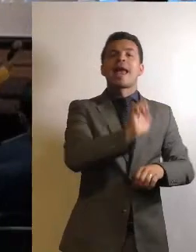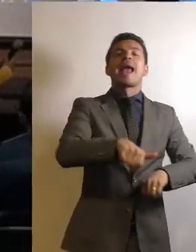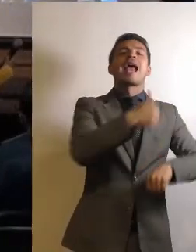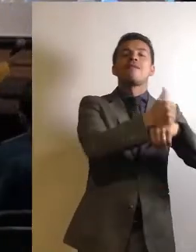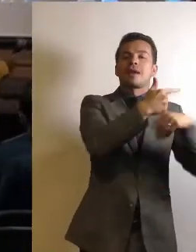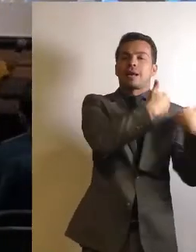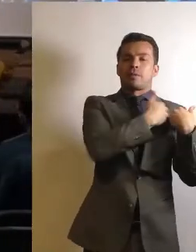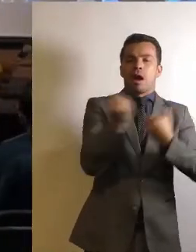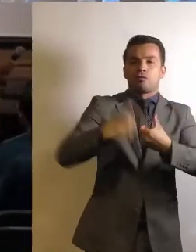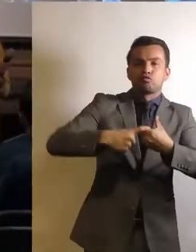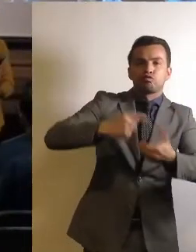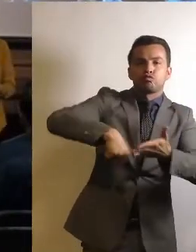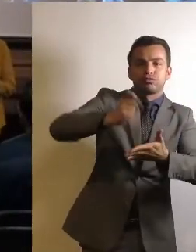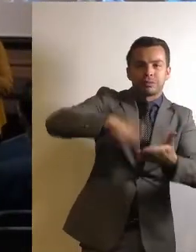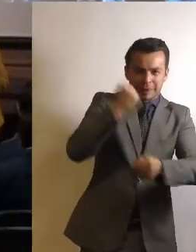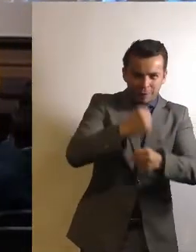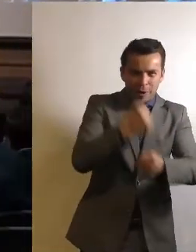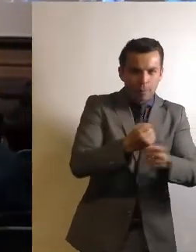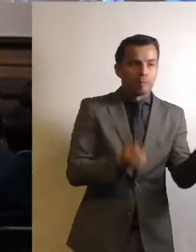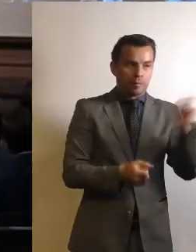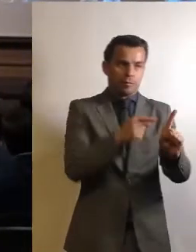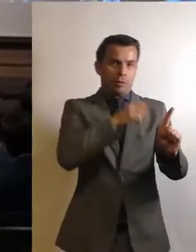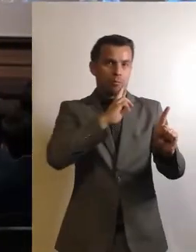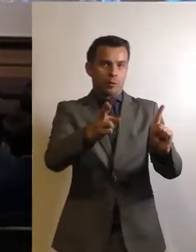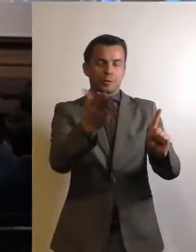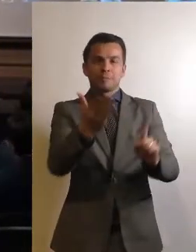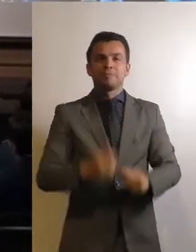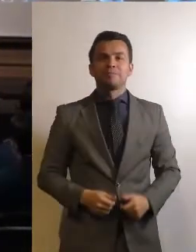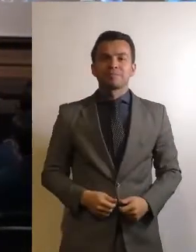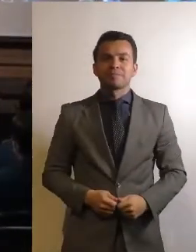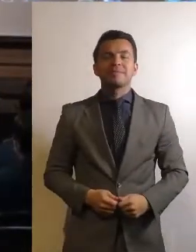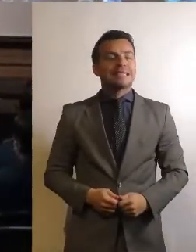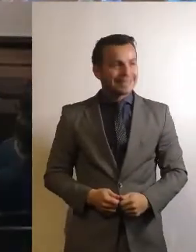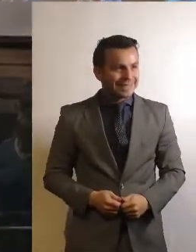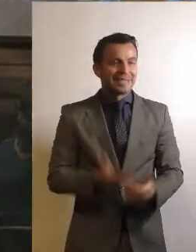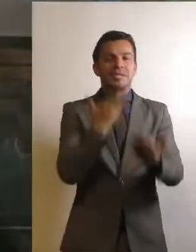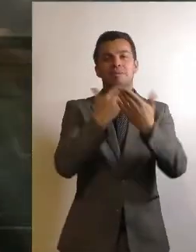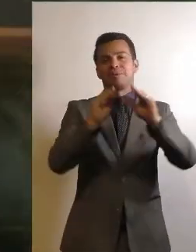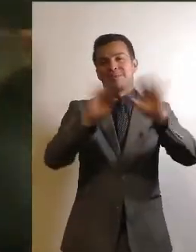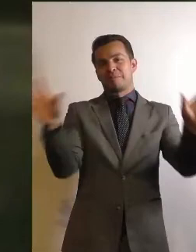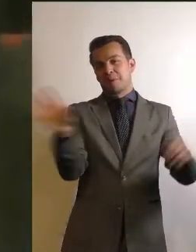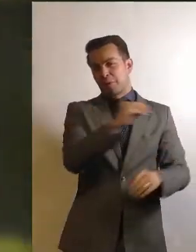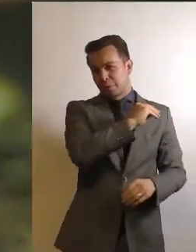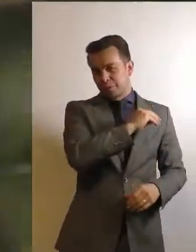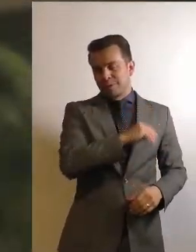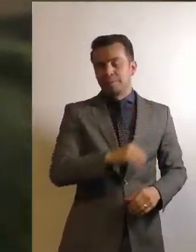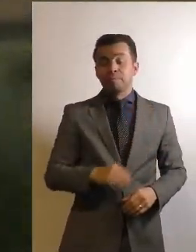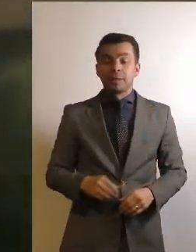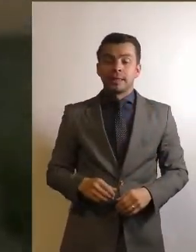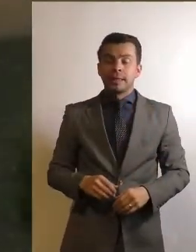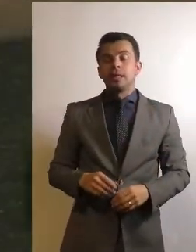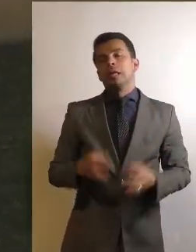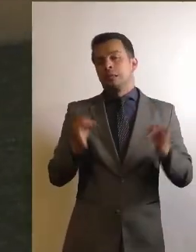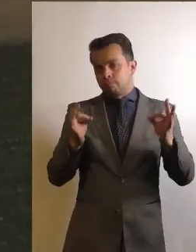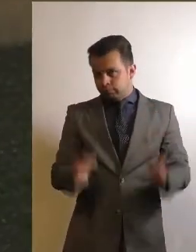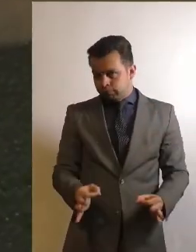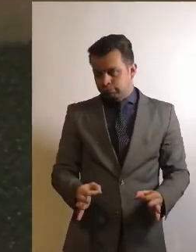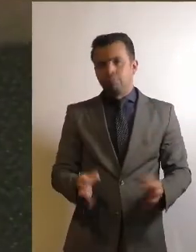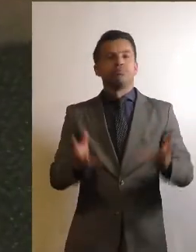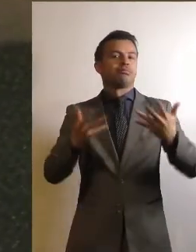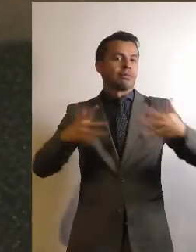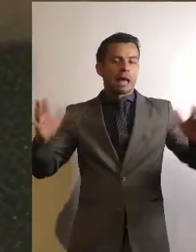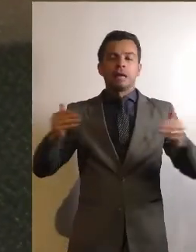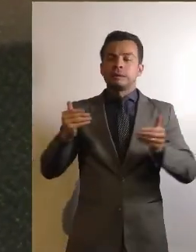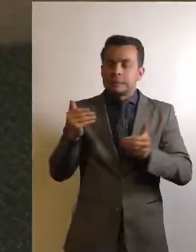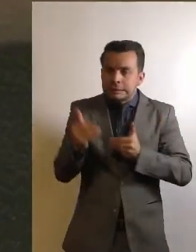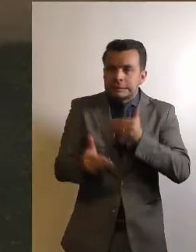a esta pregunta. Doctora Sandra. Bueno, muy buenos días para todos. Efectivamente, ya estamos en nuestro proceso